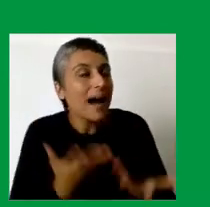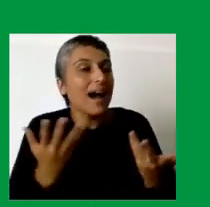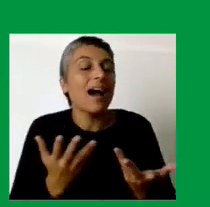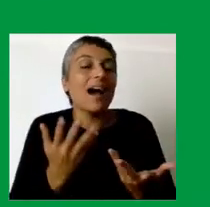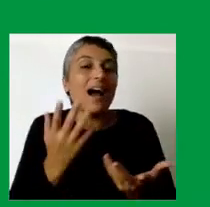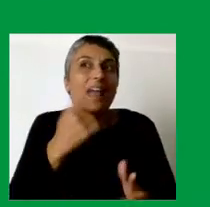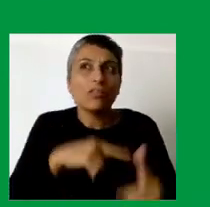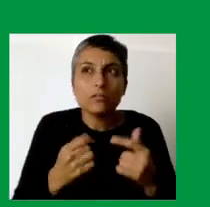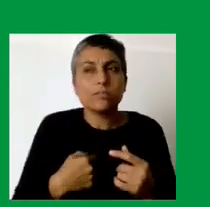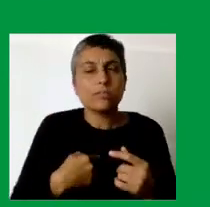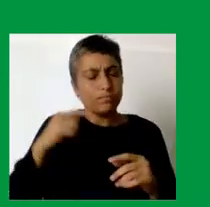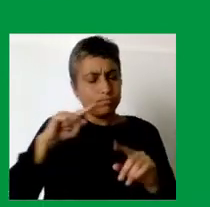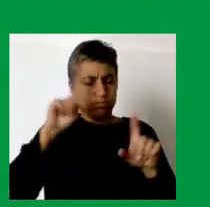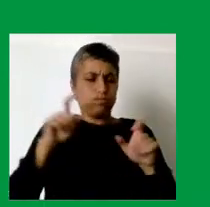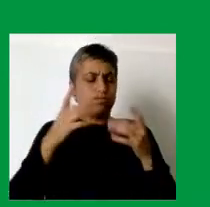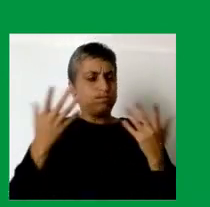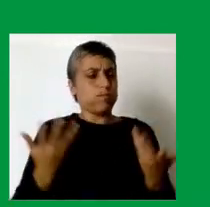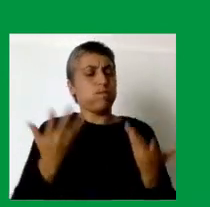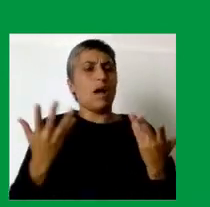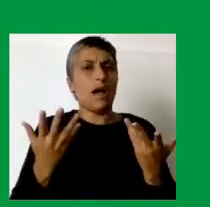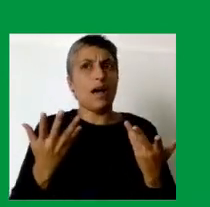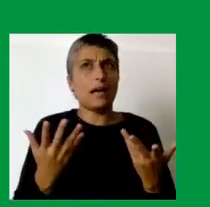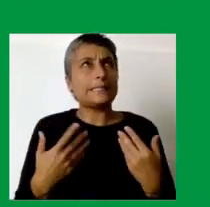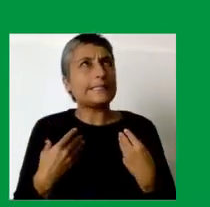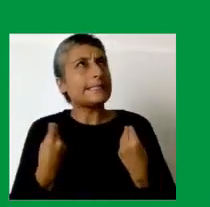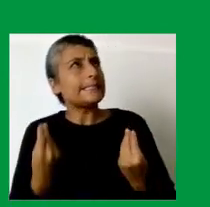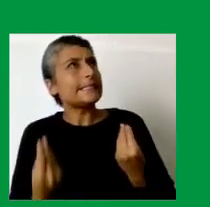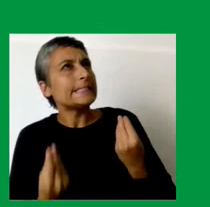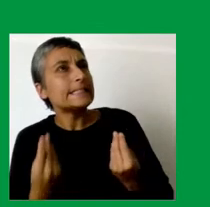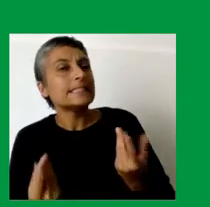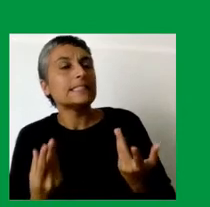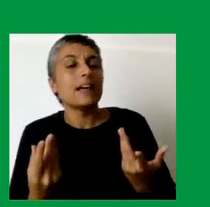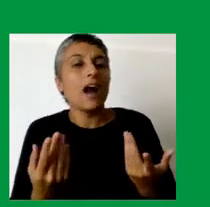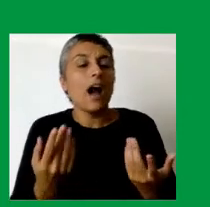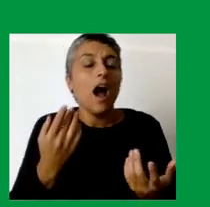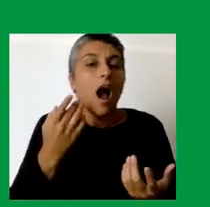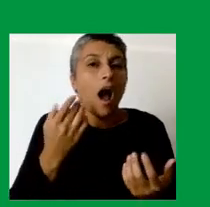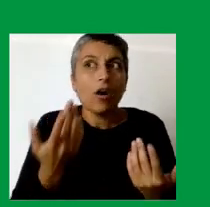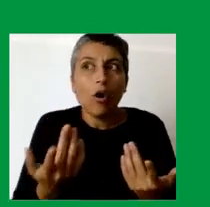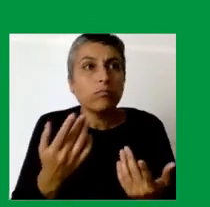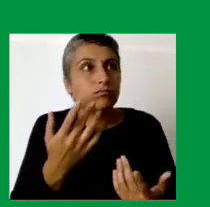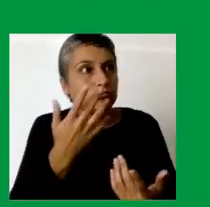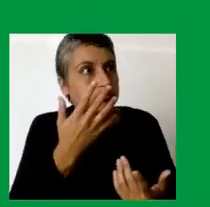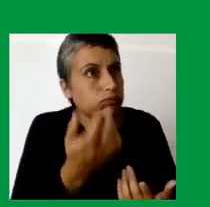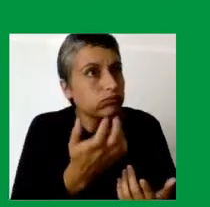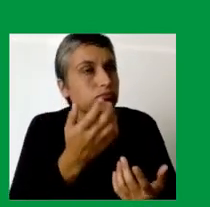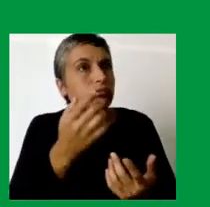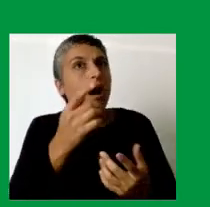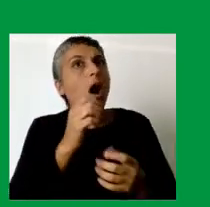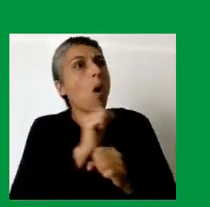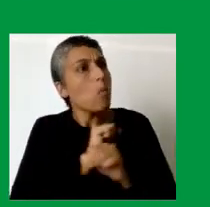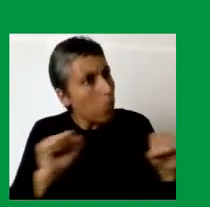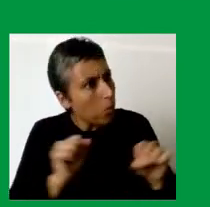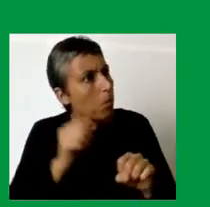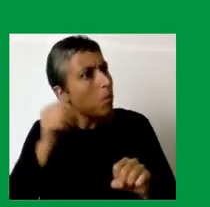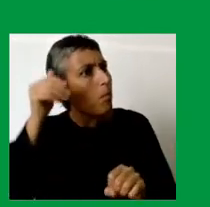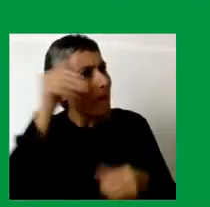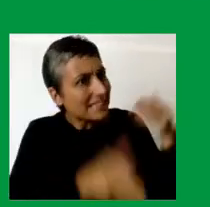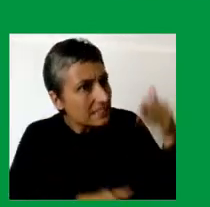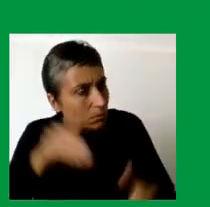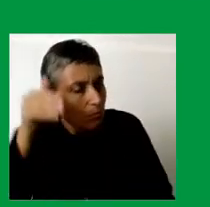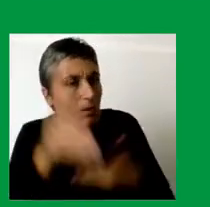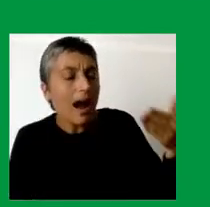los interpelen, se sientan llamados por estas cuestiones, con la necesidad de participar, ¿no? De